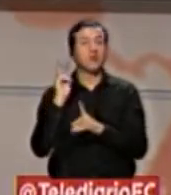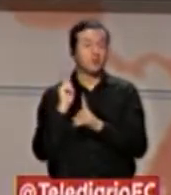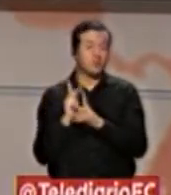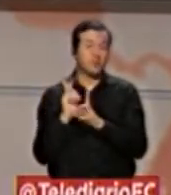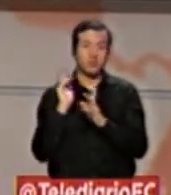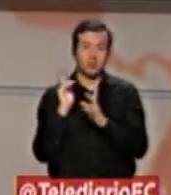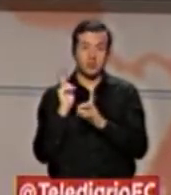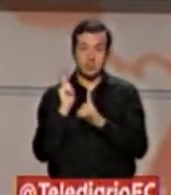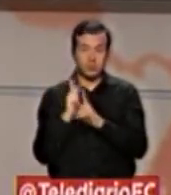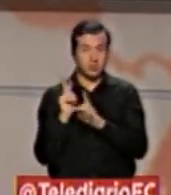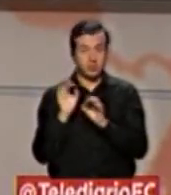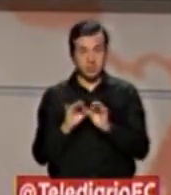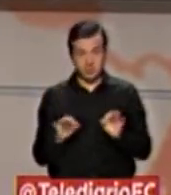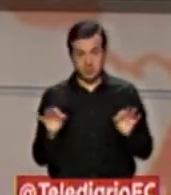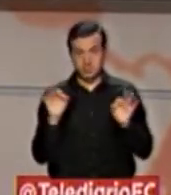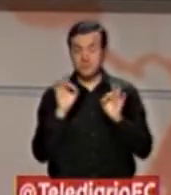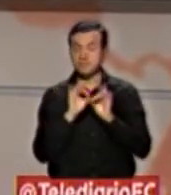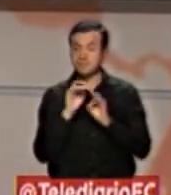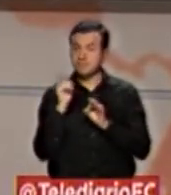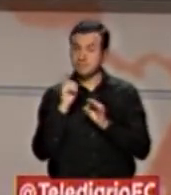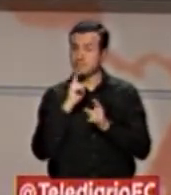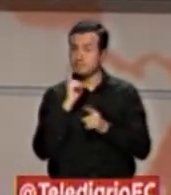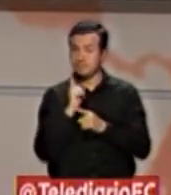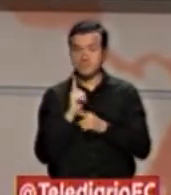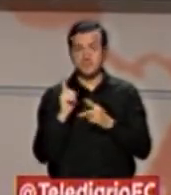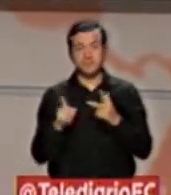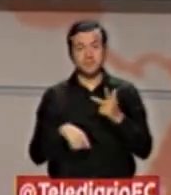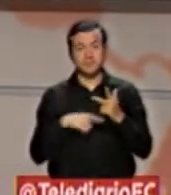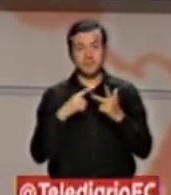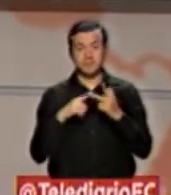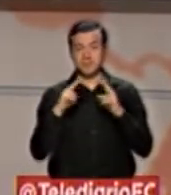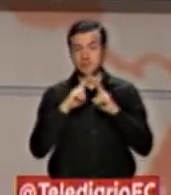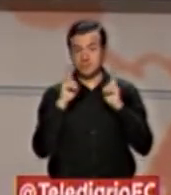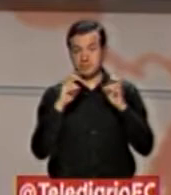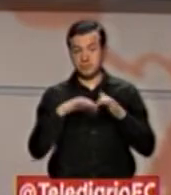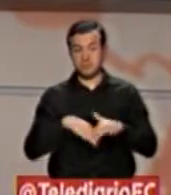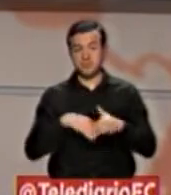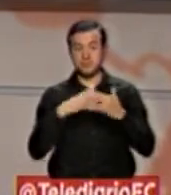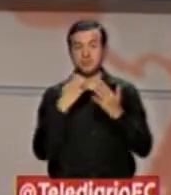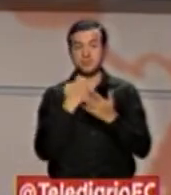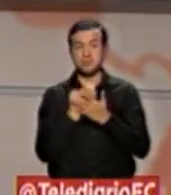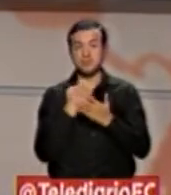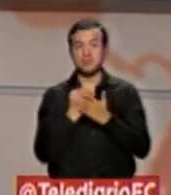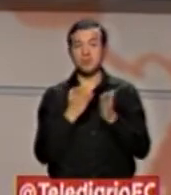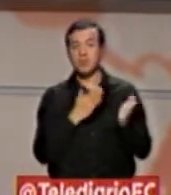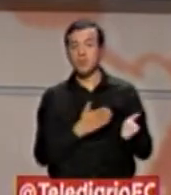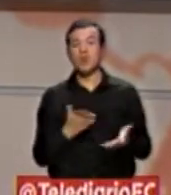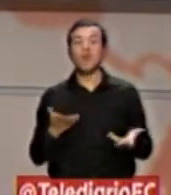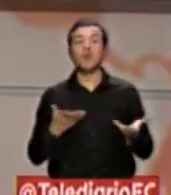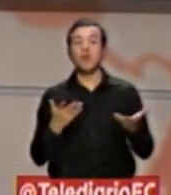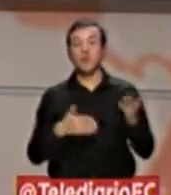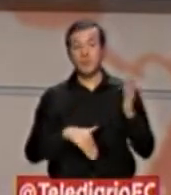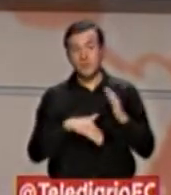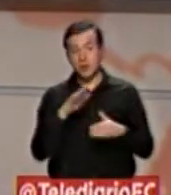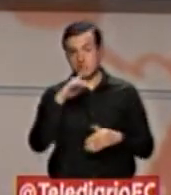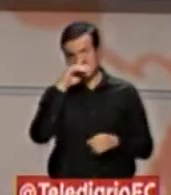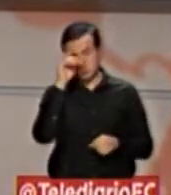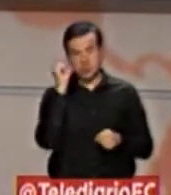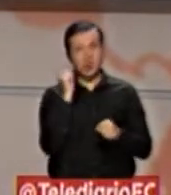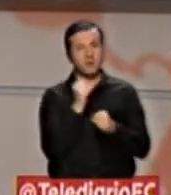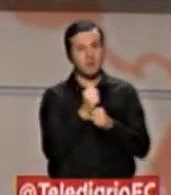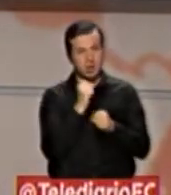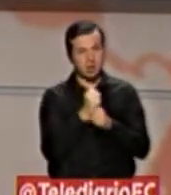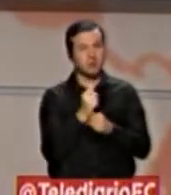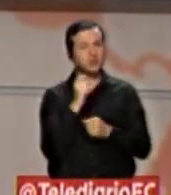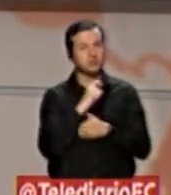desarrollo fundamental. Tenemos que, y en este marco de la recuperación económica del país, ¿cómo generamos empleo productivo? Considero